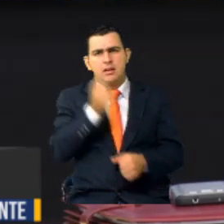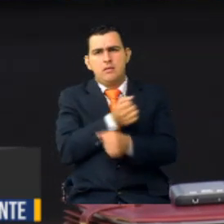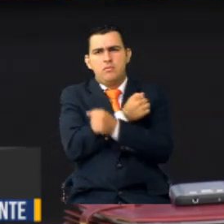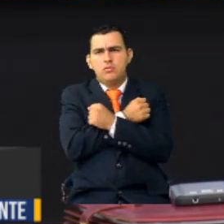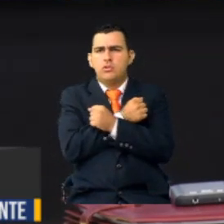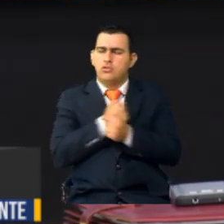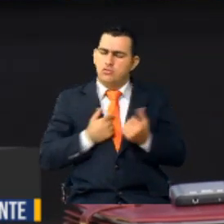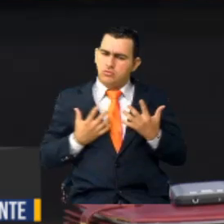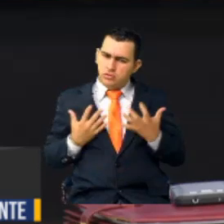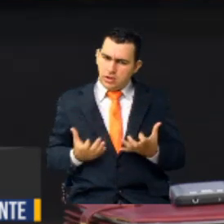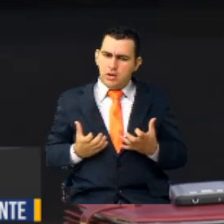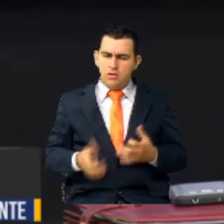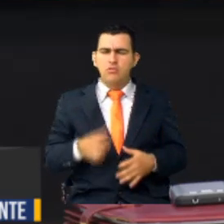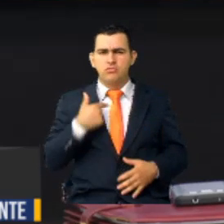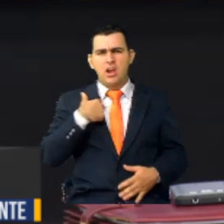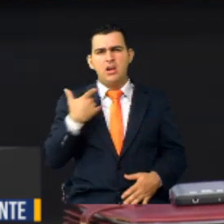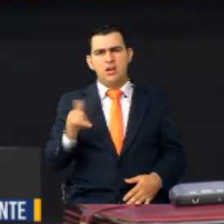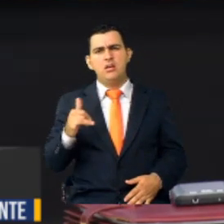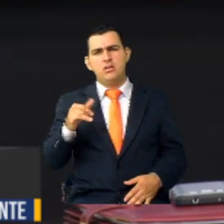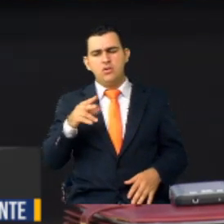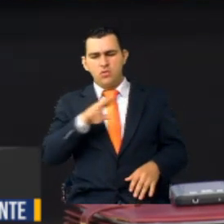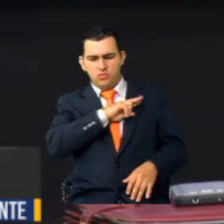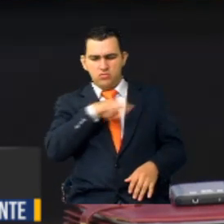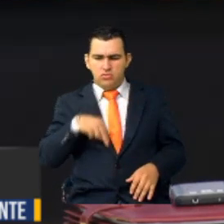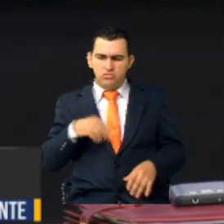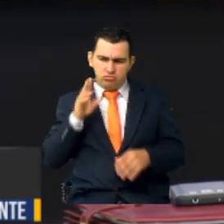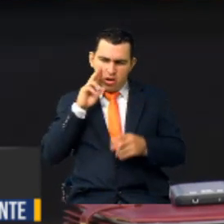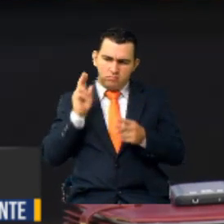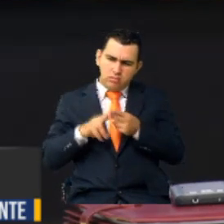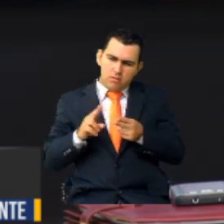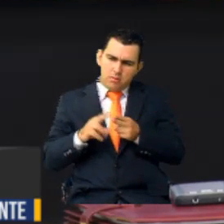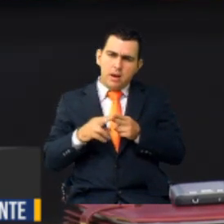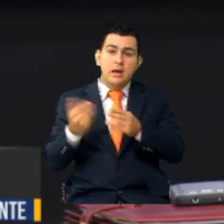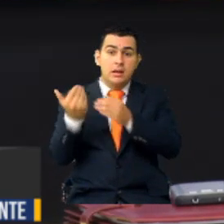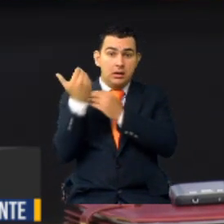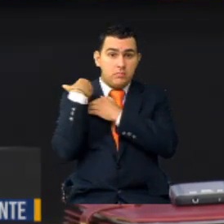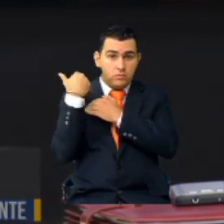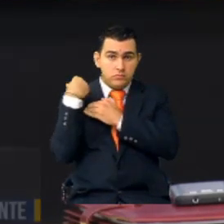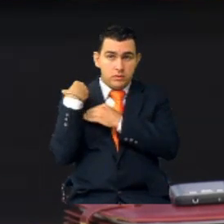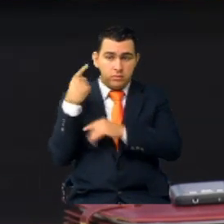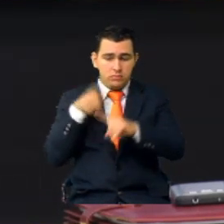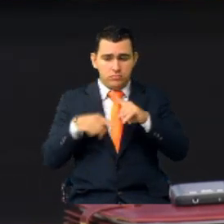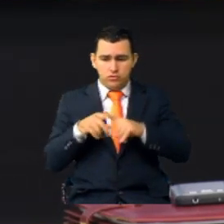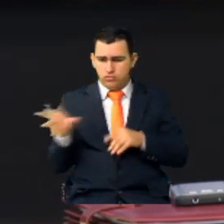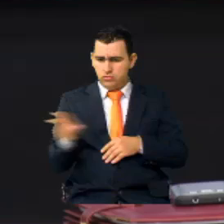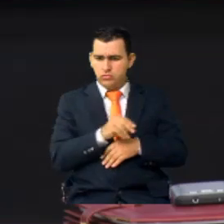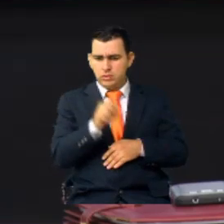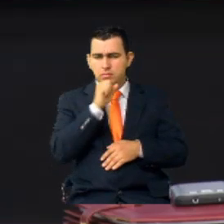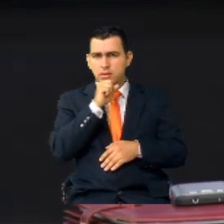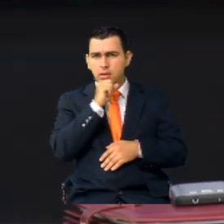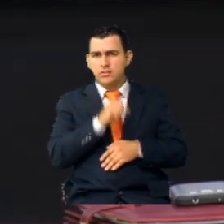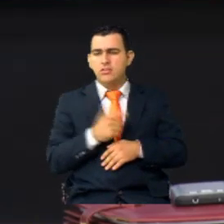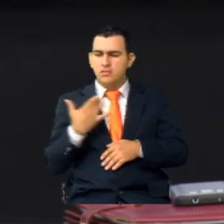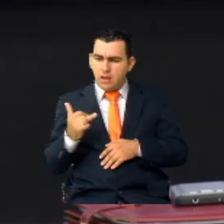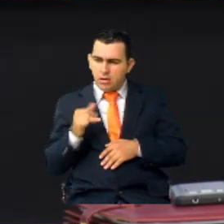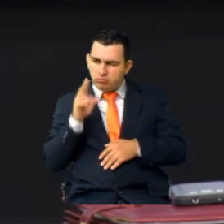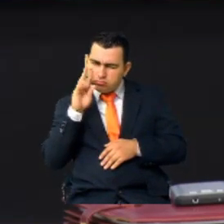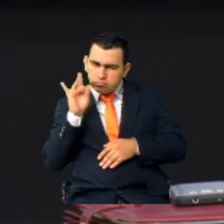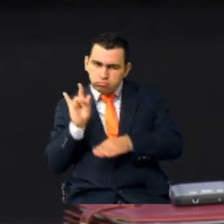una mujer y ya obviamente en nuestro trabajo que hemos venido haciendo con responsabilidad, porque sería el alcalde de todos los barranqueños, ya hemos comenzado a